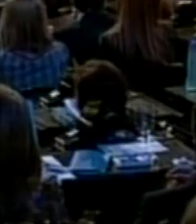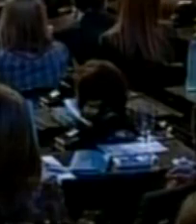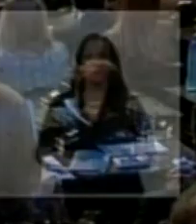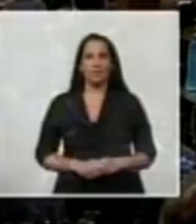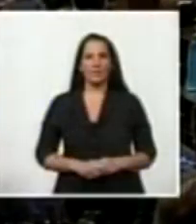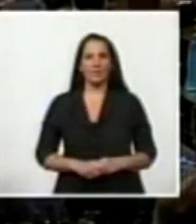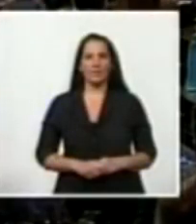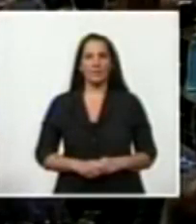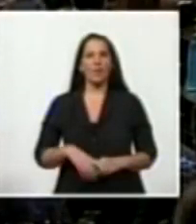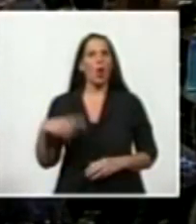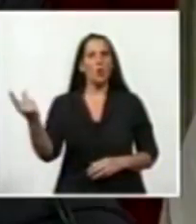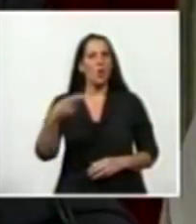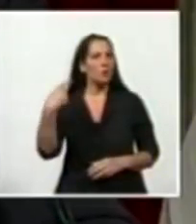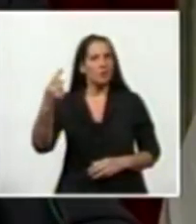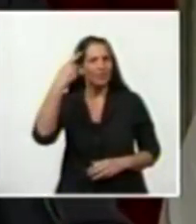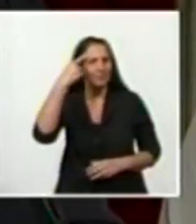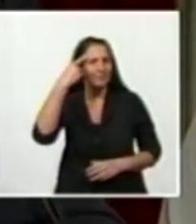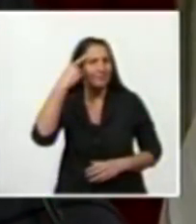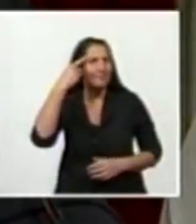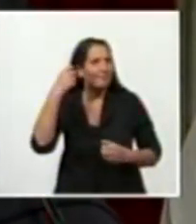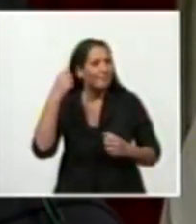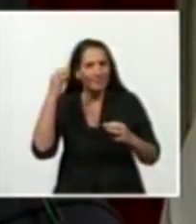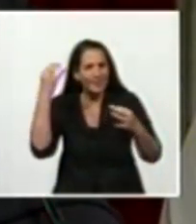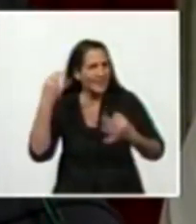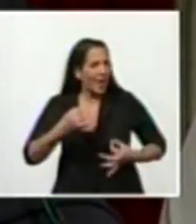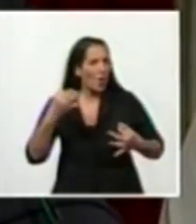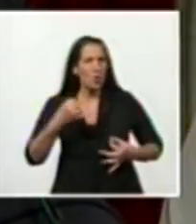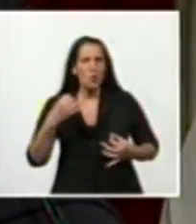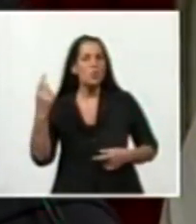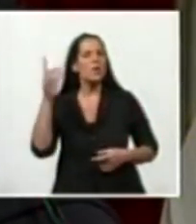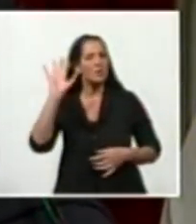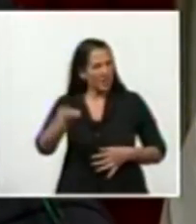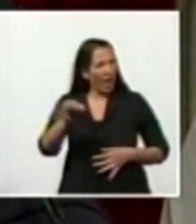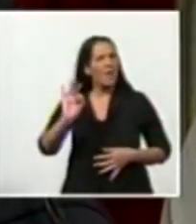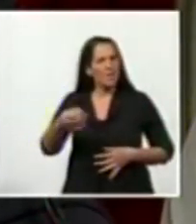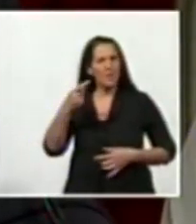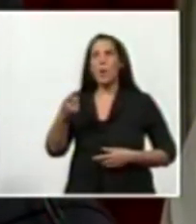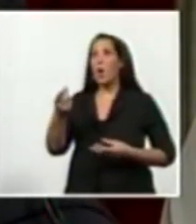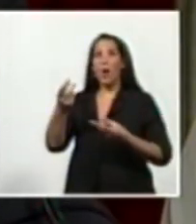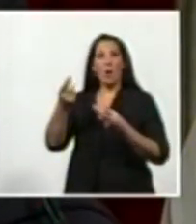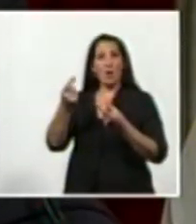Pero estamos convencidos que la inflación irá bajando con el correr de los meses.